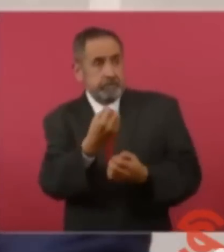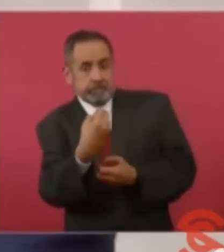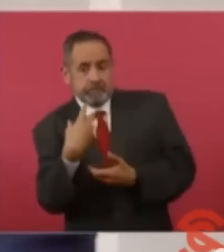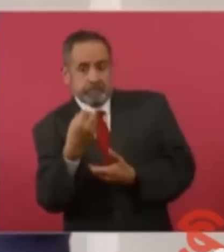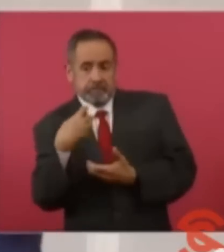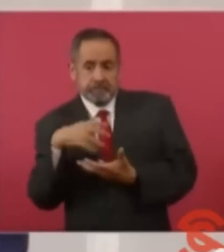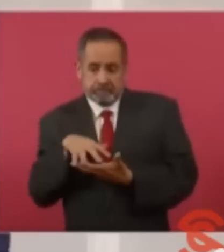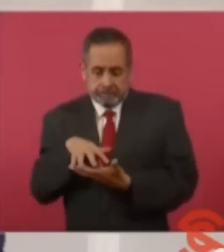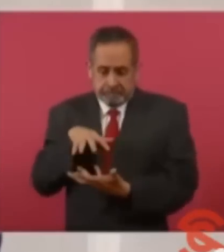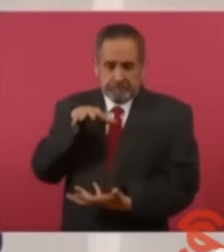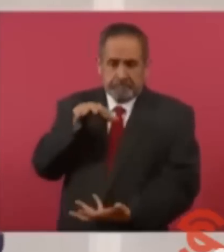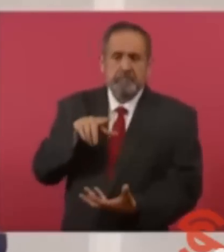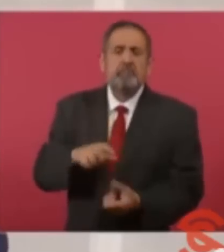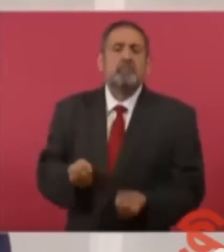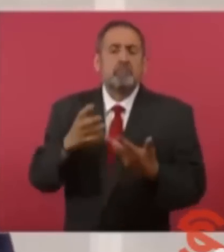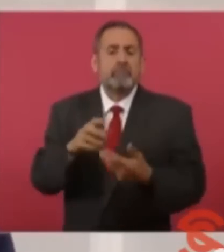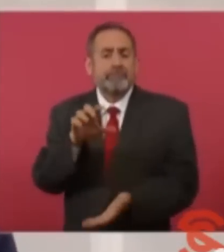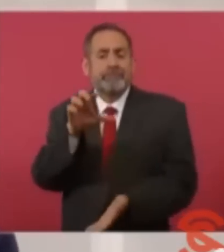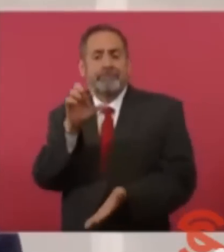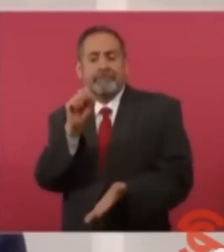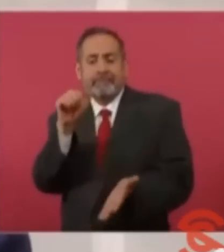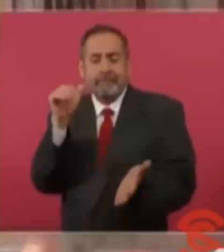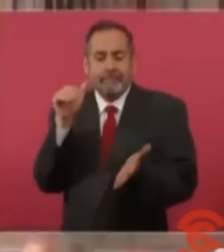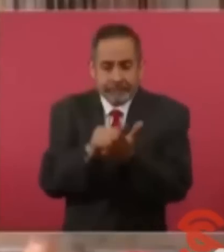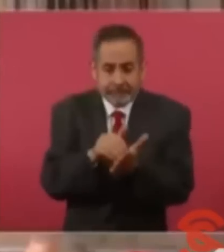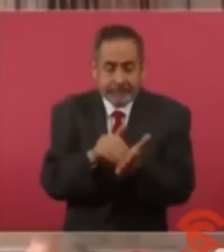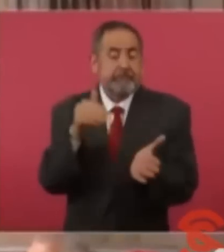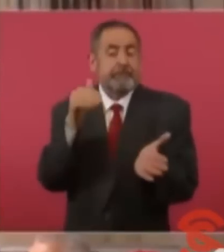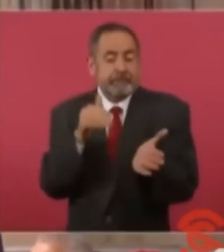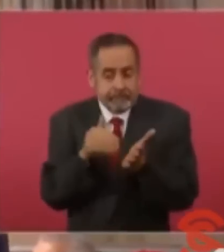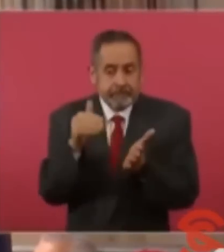los 60,000 millones de dólares.